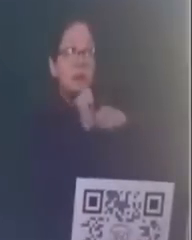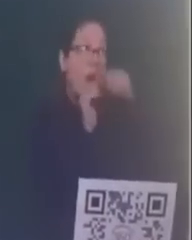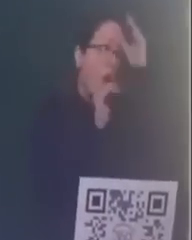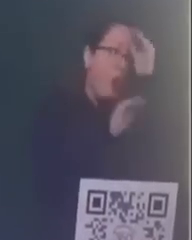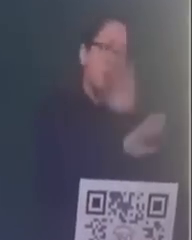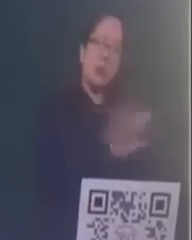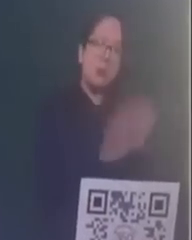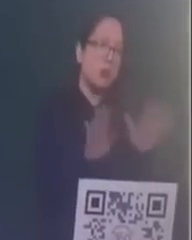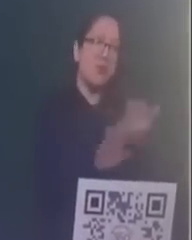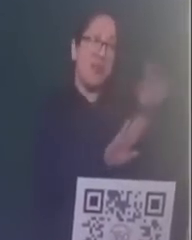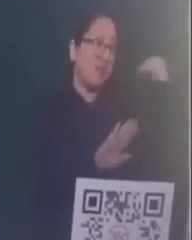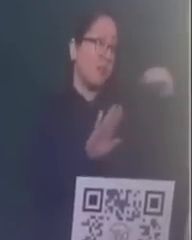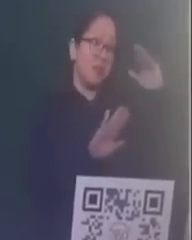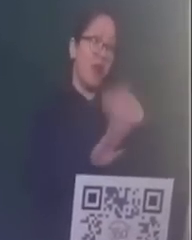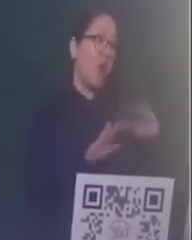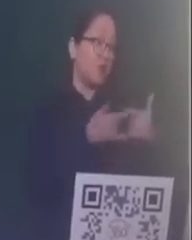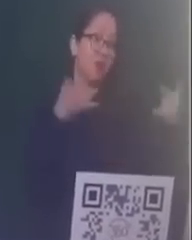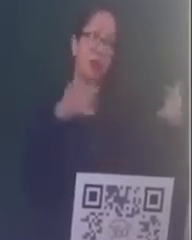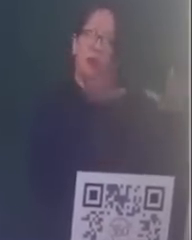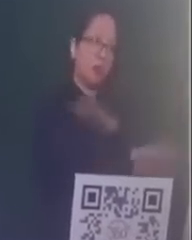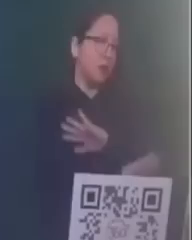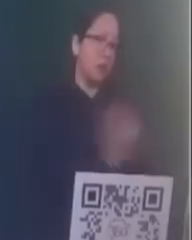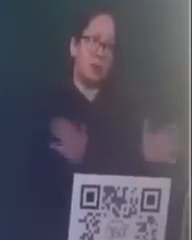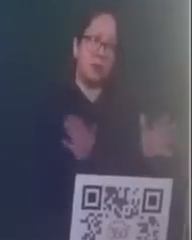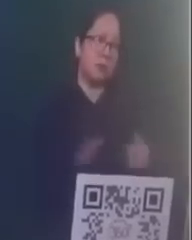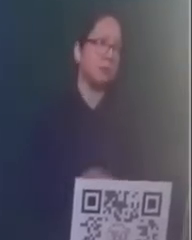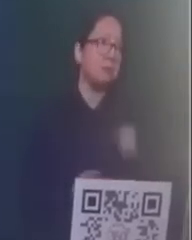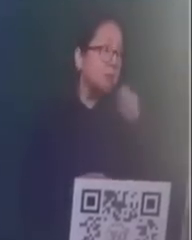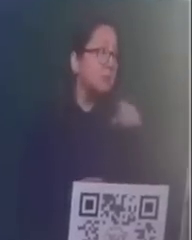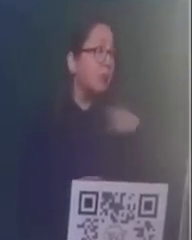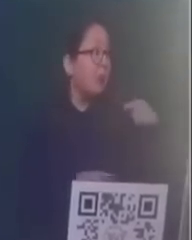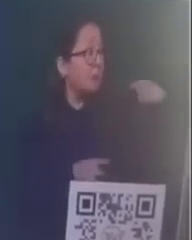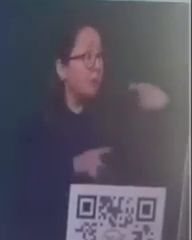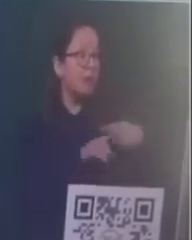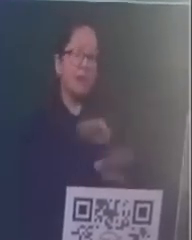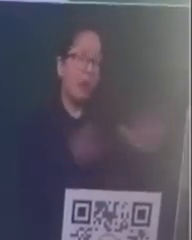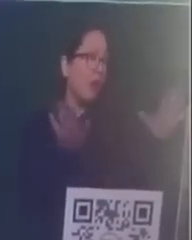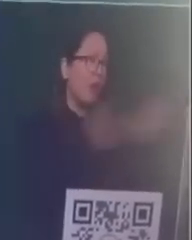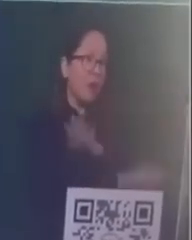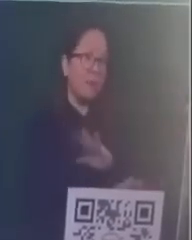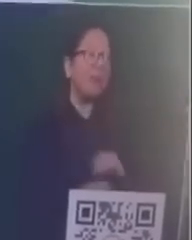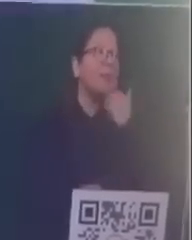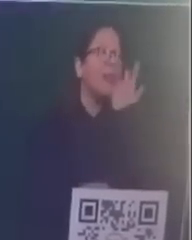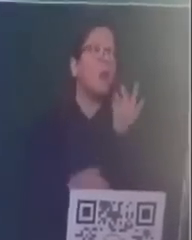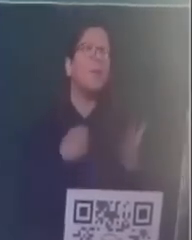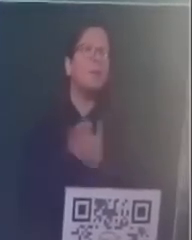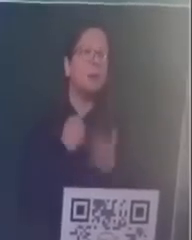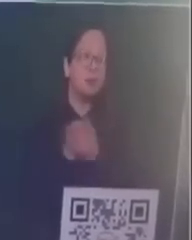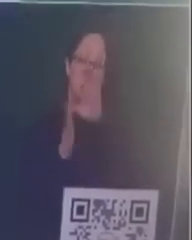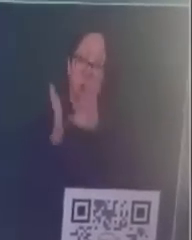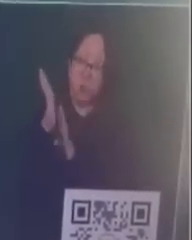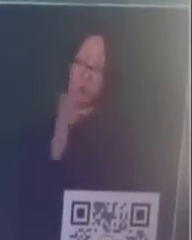El presidente de la República el día de hoy reventó en contra de los corruptos ministros de la